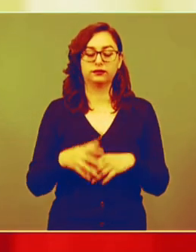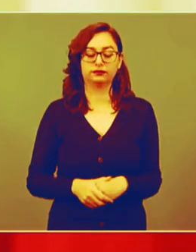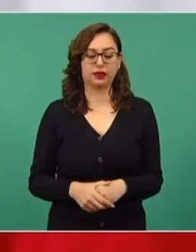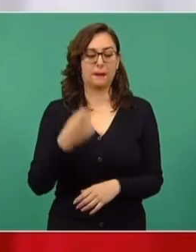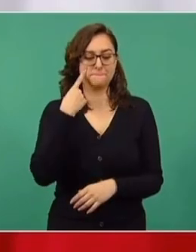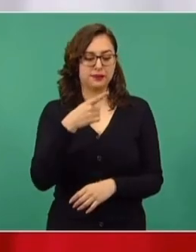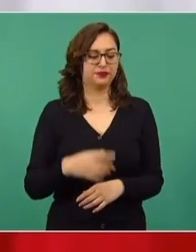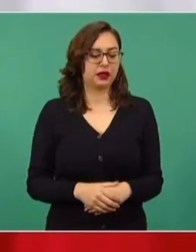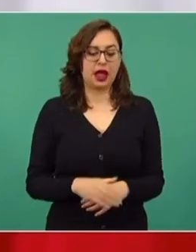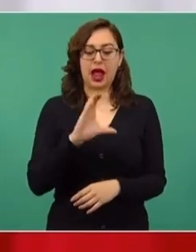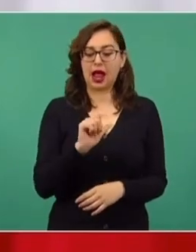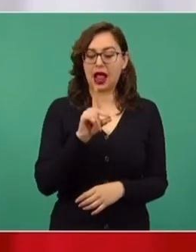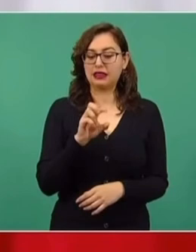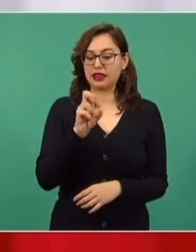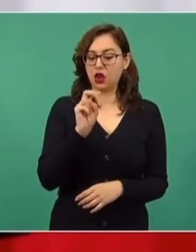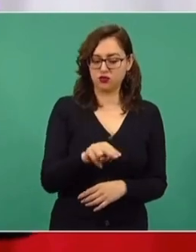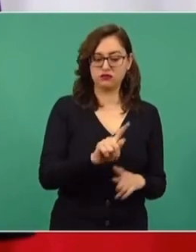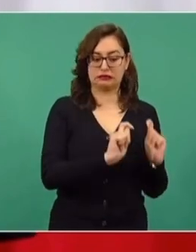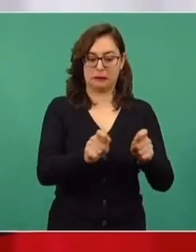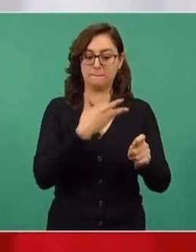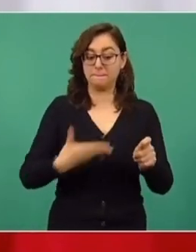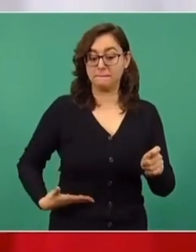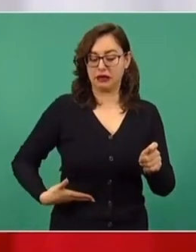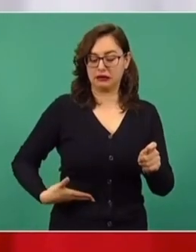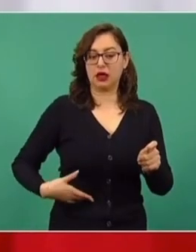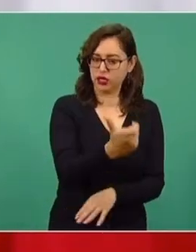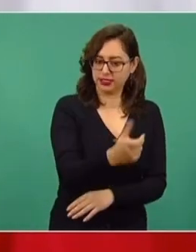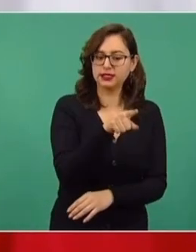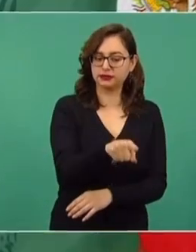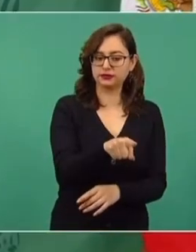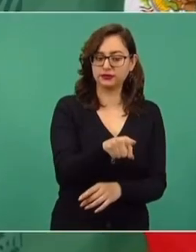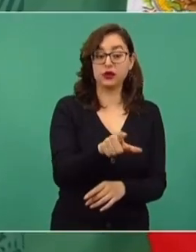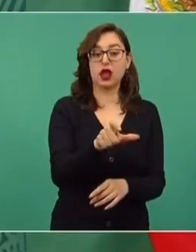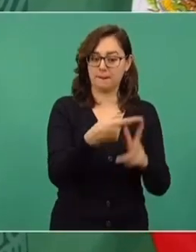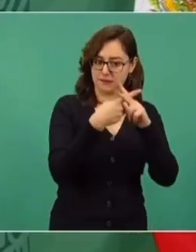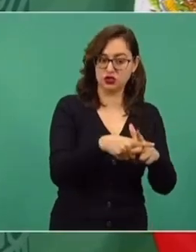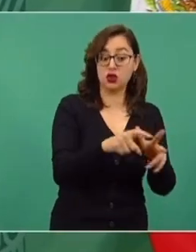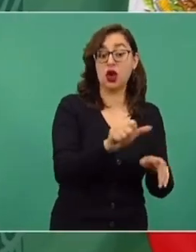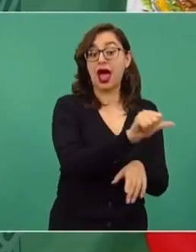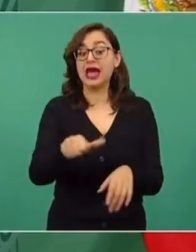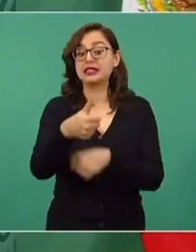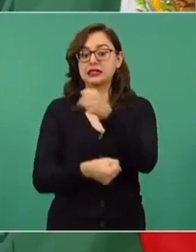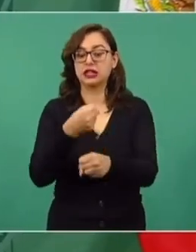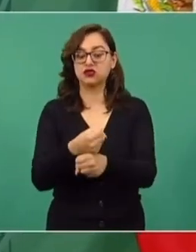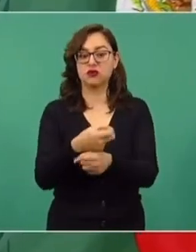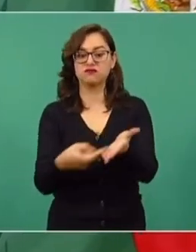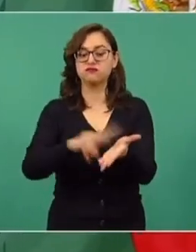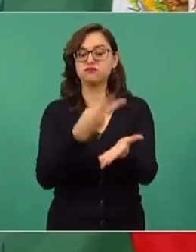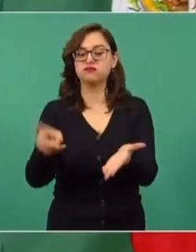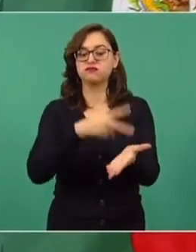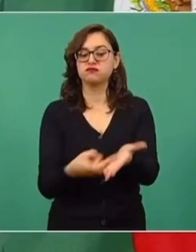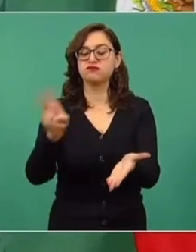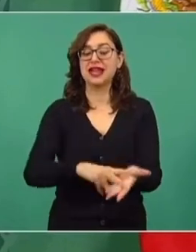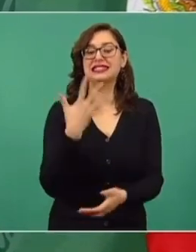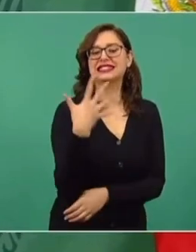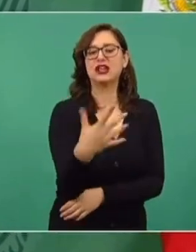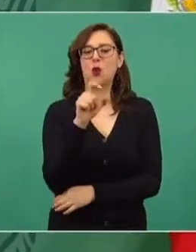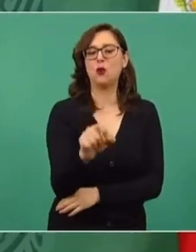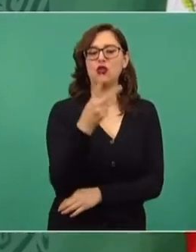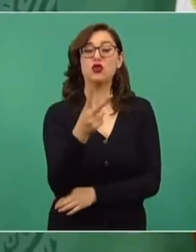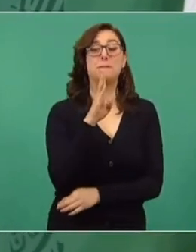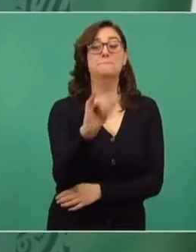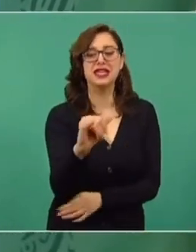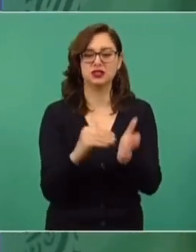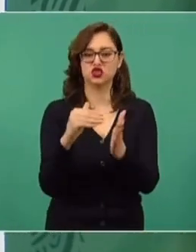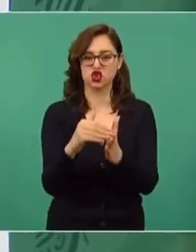presidente calderón recibió en un billón 700 mil millones y la dejó en 5.2 billones la incremento